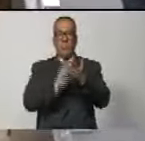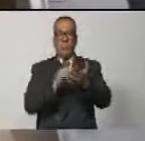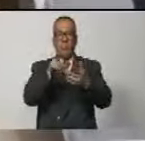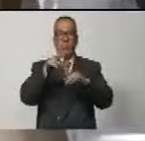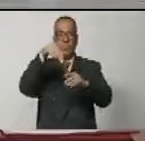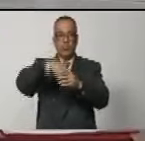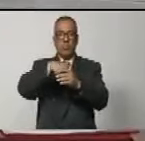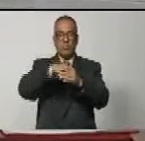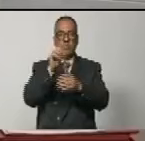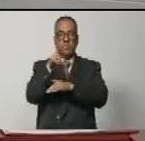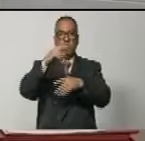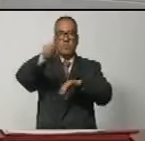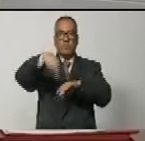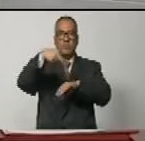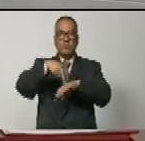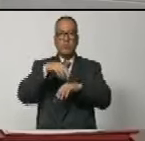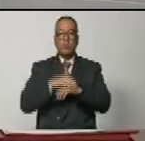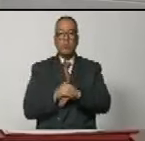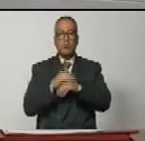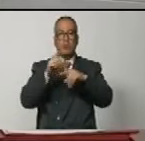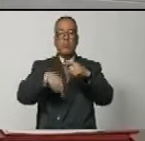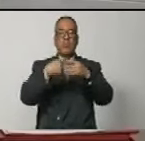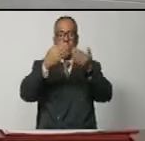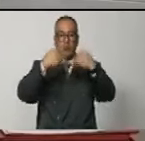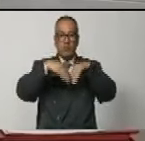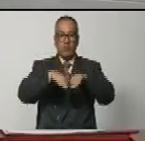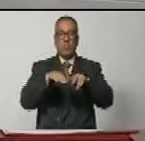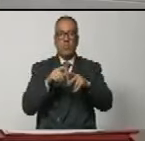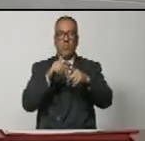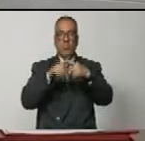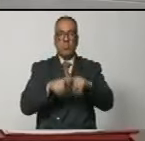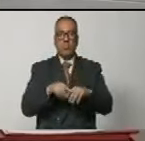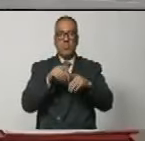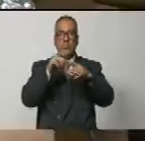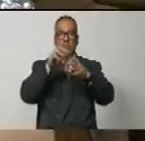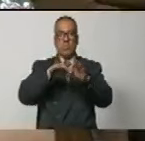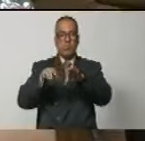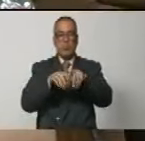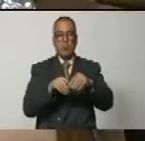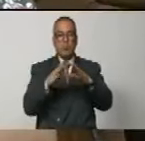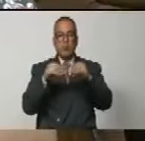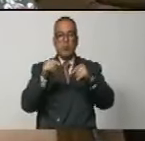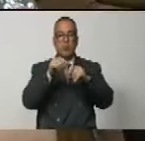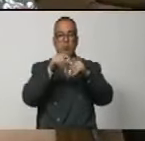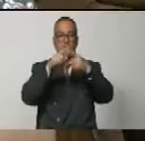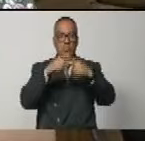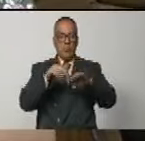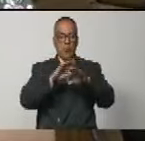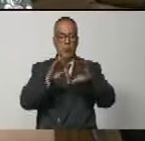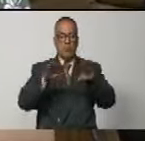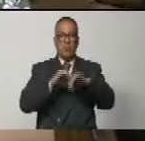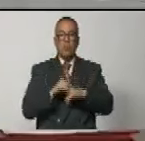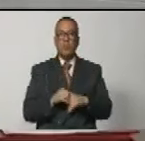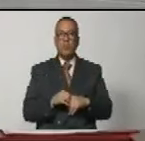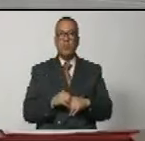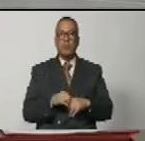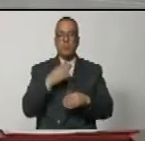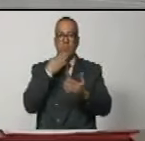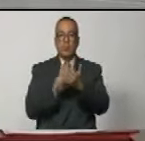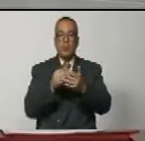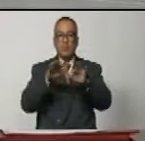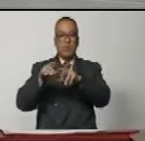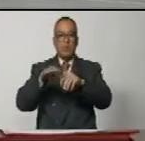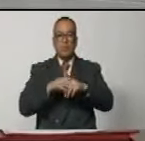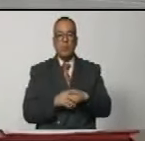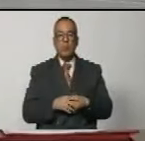del voto de la Asamblea Nacional. Siguiente punto de la cuenta, ciudadana secretaria. Es todo de la cuenta, ciudadano presidente. Gracias,